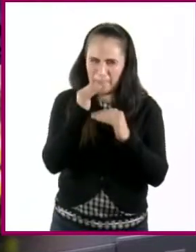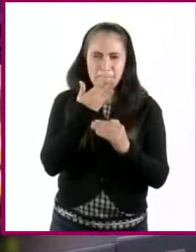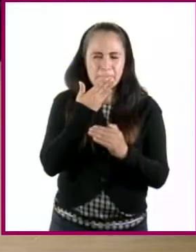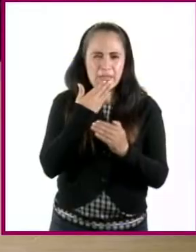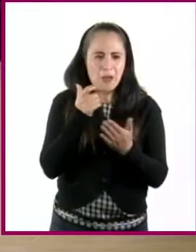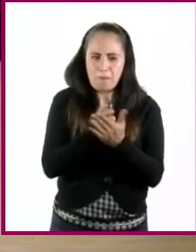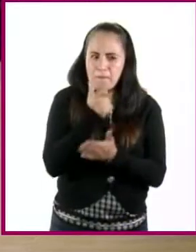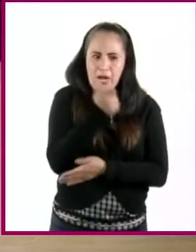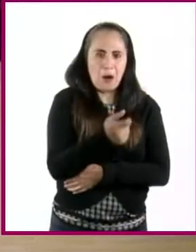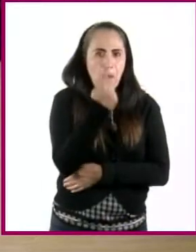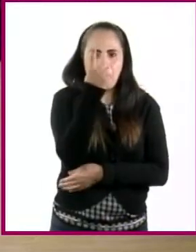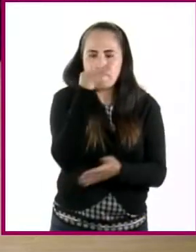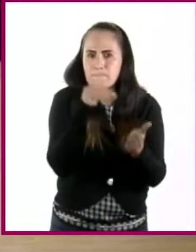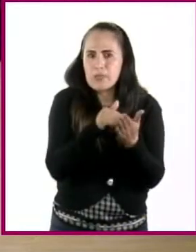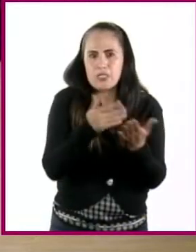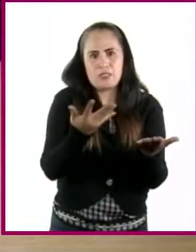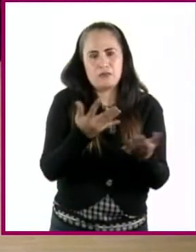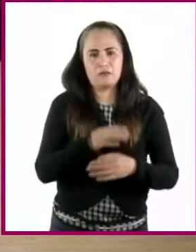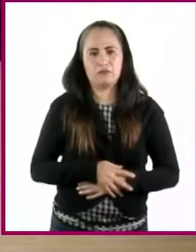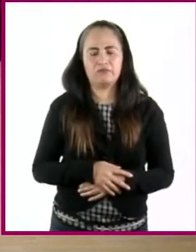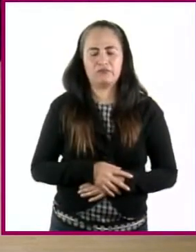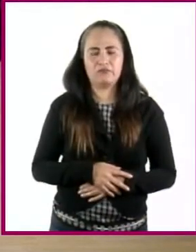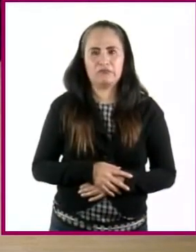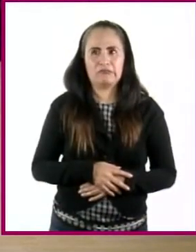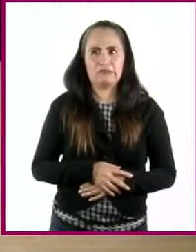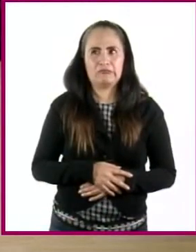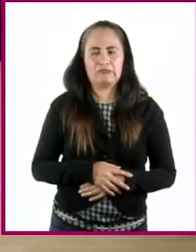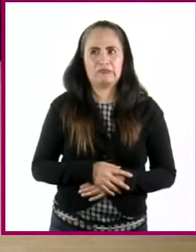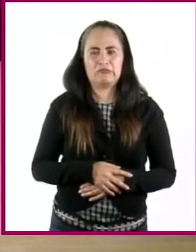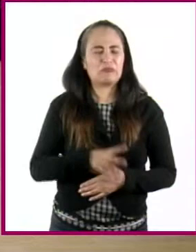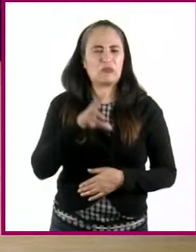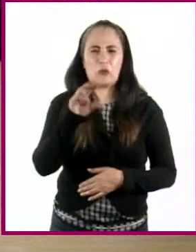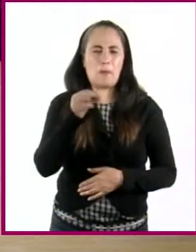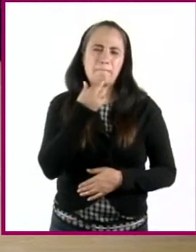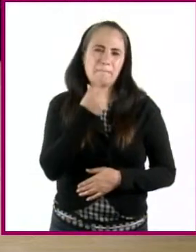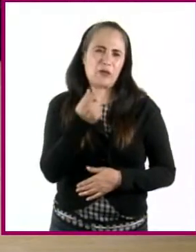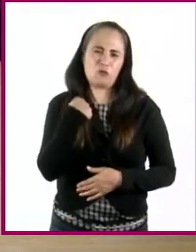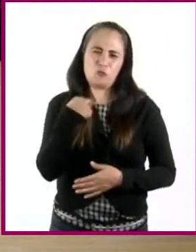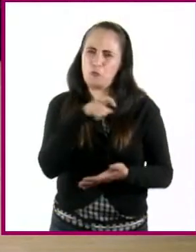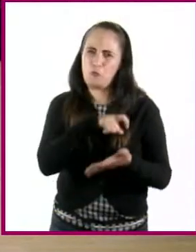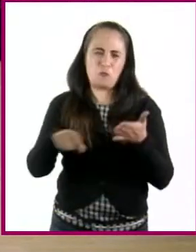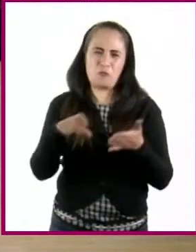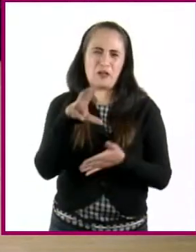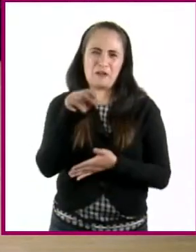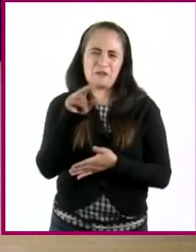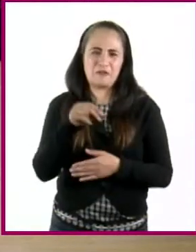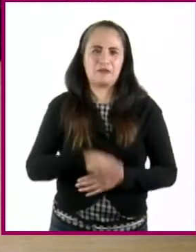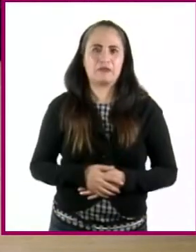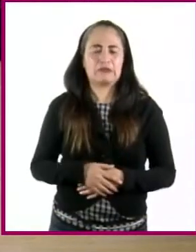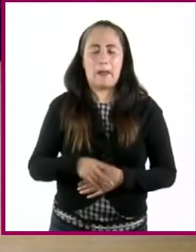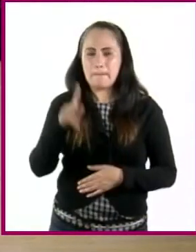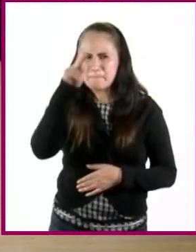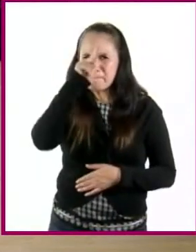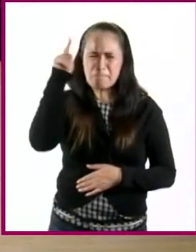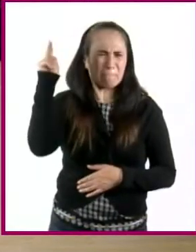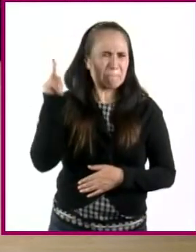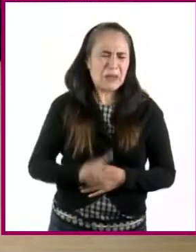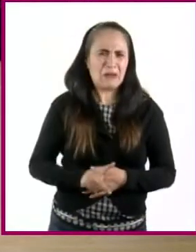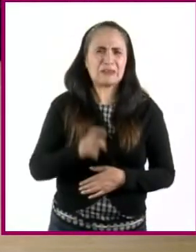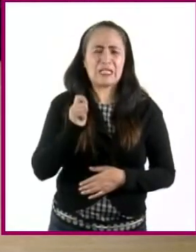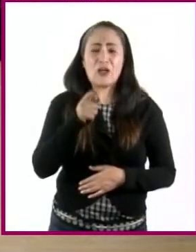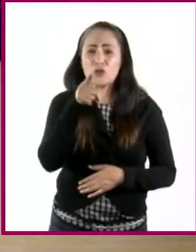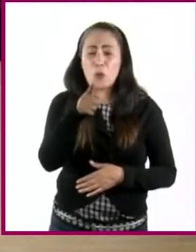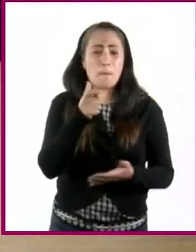solo de 1,000. Uy, solo de ver esto ya me dan ganas de mejor no hacer el gasto, ¿eh? No, y eso que no has visto lo peor. Si no